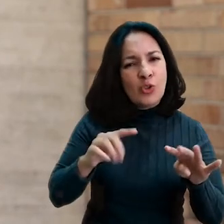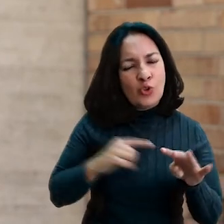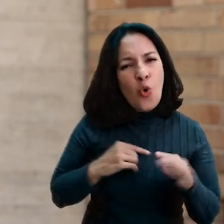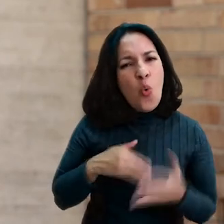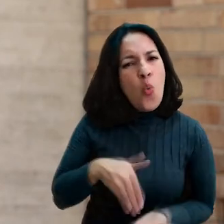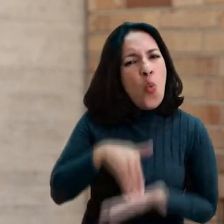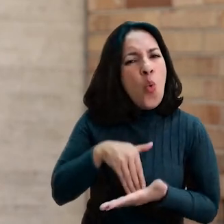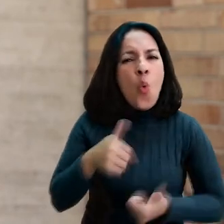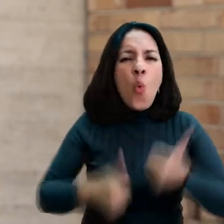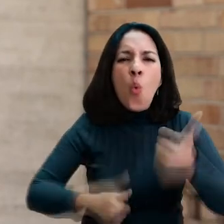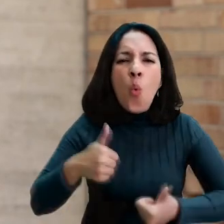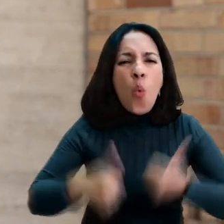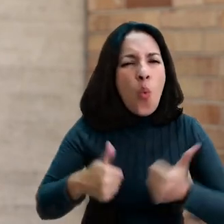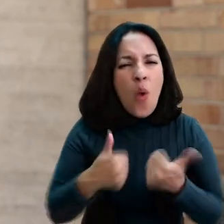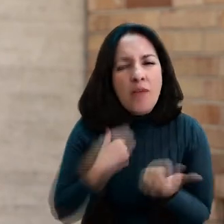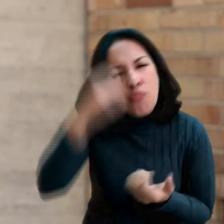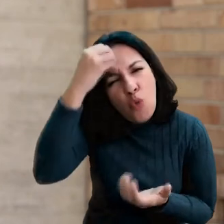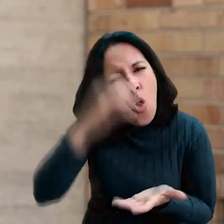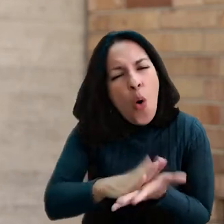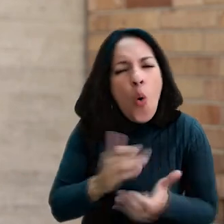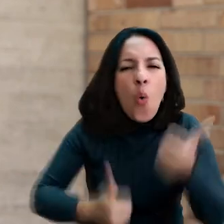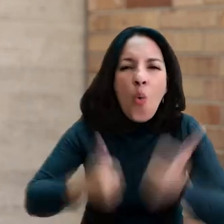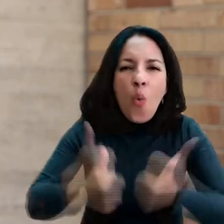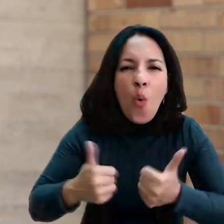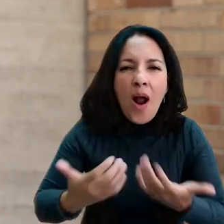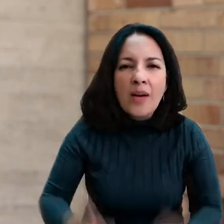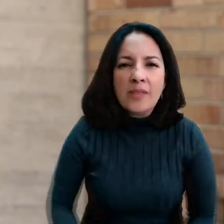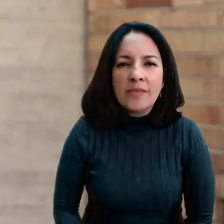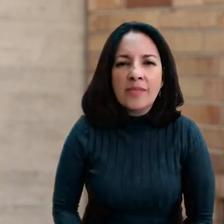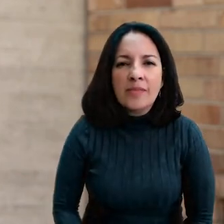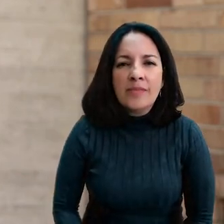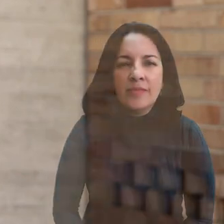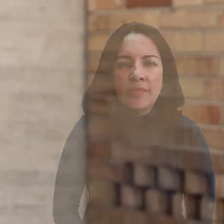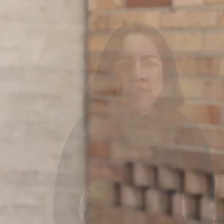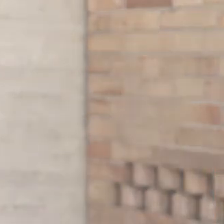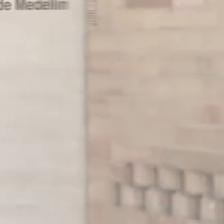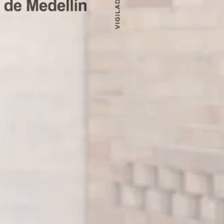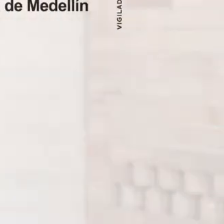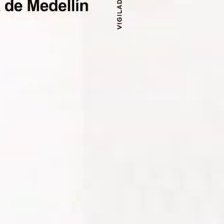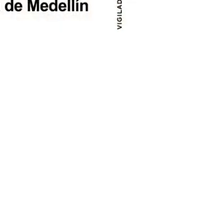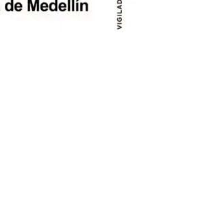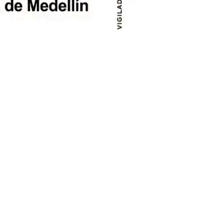Y claro, ¿cuál es mi apuesta de convivencia frente a eso, cierto? ¿Cuál es mi postura?